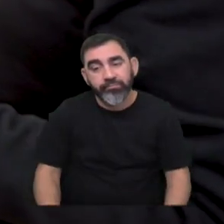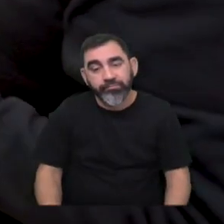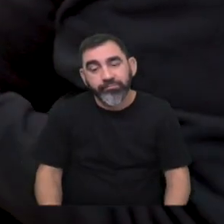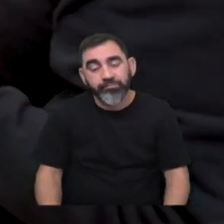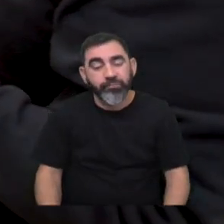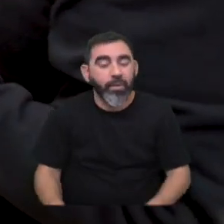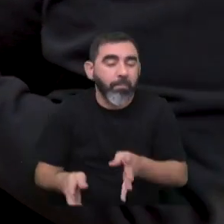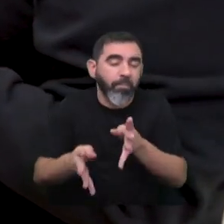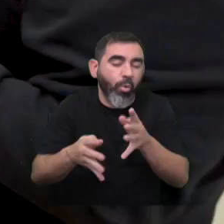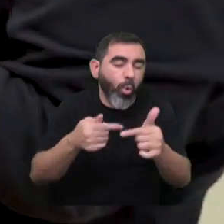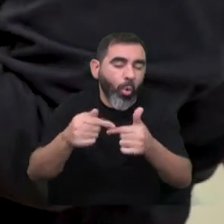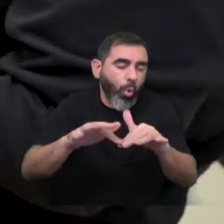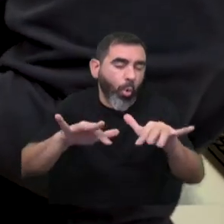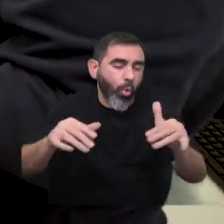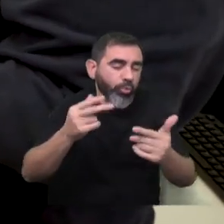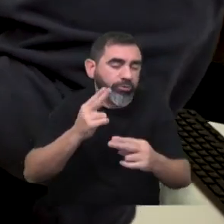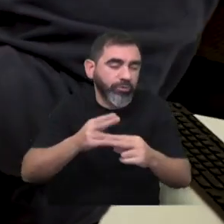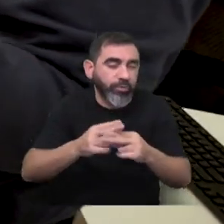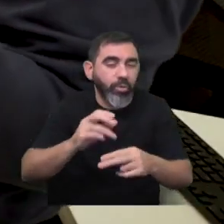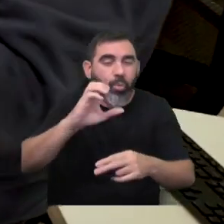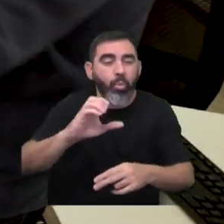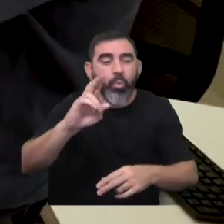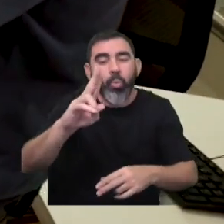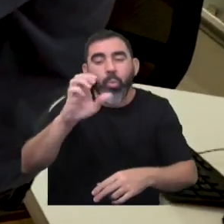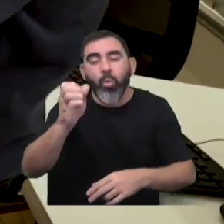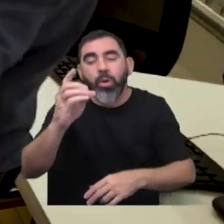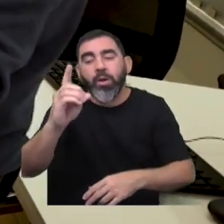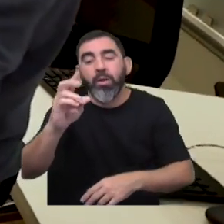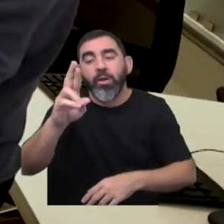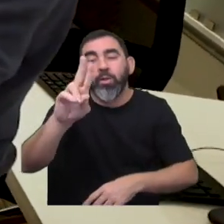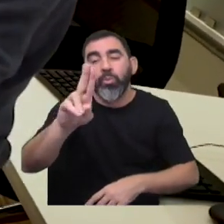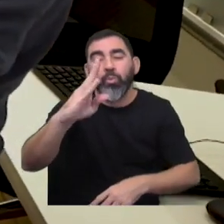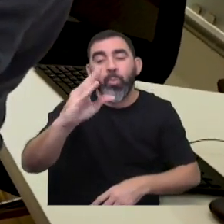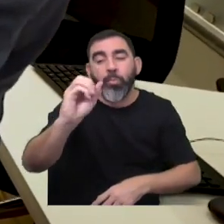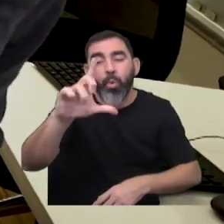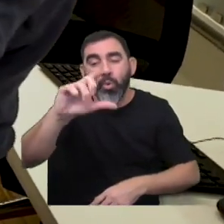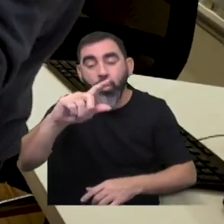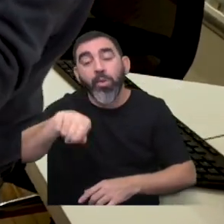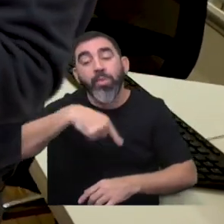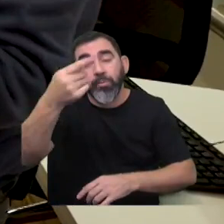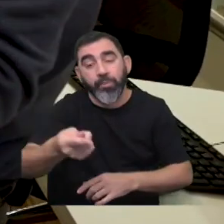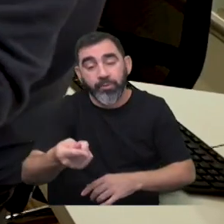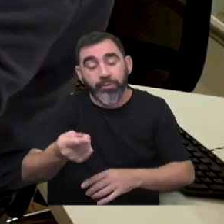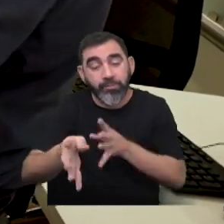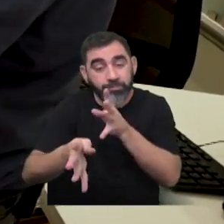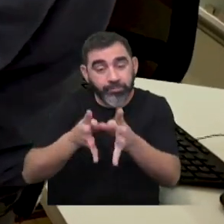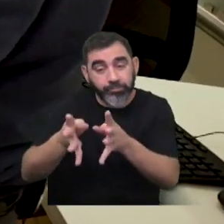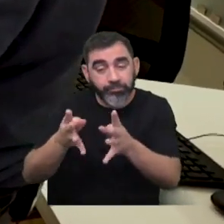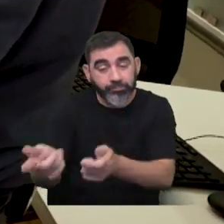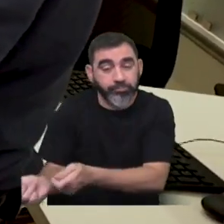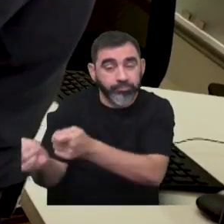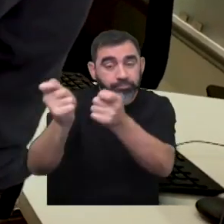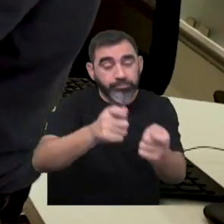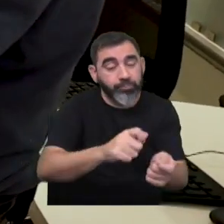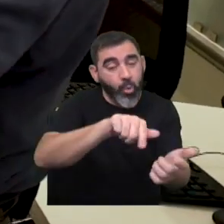partes electrónicas llamadas cuadrupolos y a partir de esas interacciones el equipo devuelve una